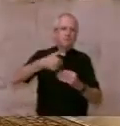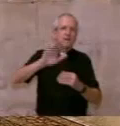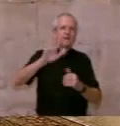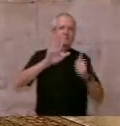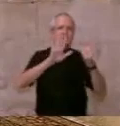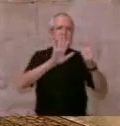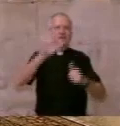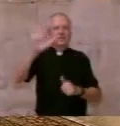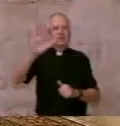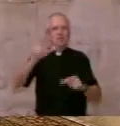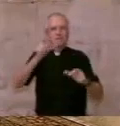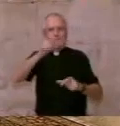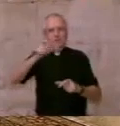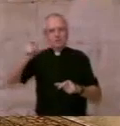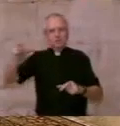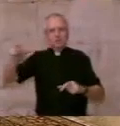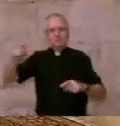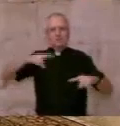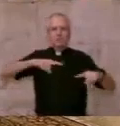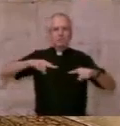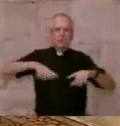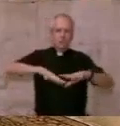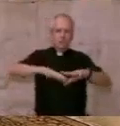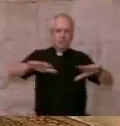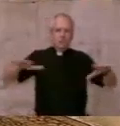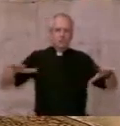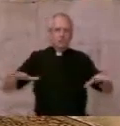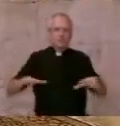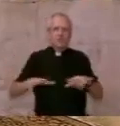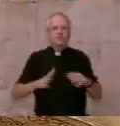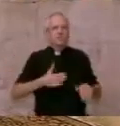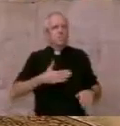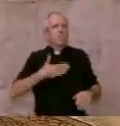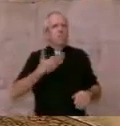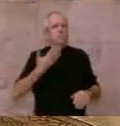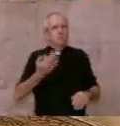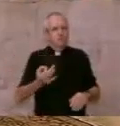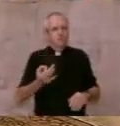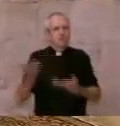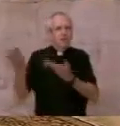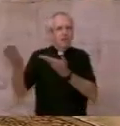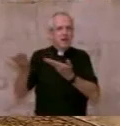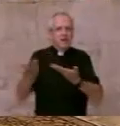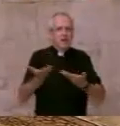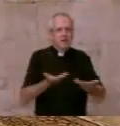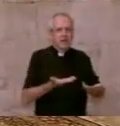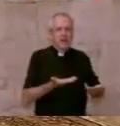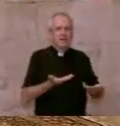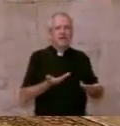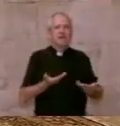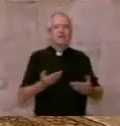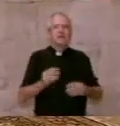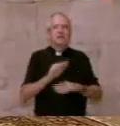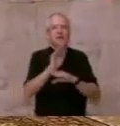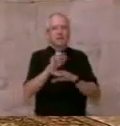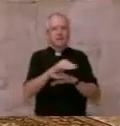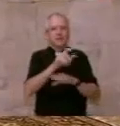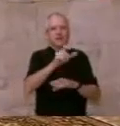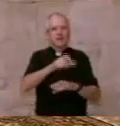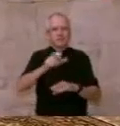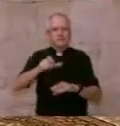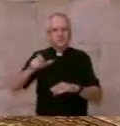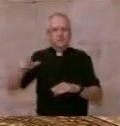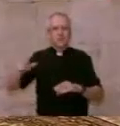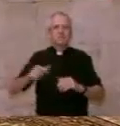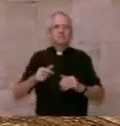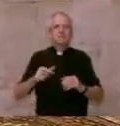personas y se ha montado toda una infraestructura que ha hecho posible la llegada a la catedral y la atención a las